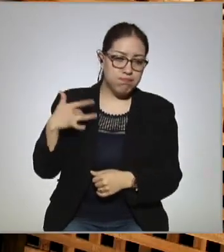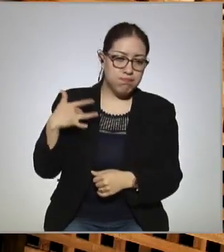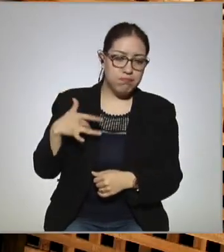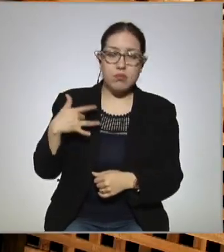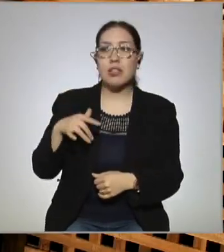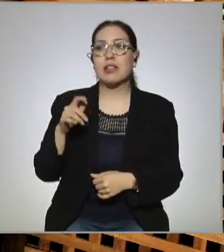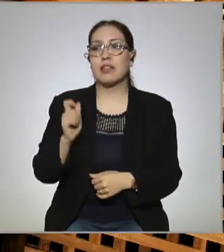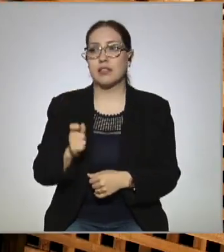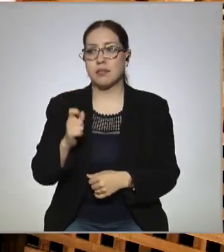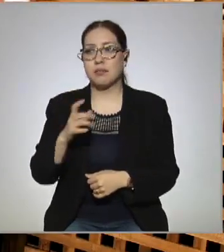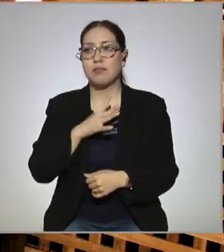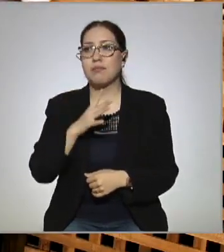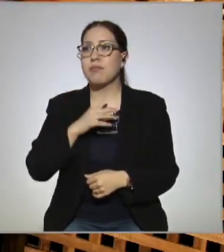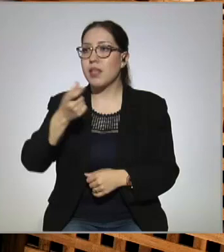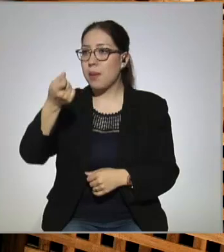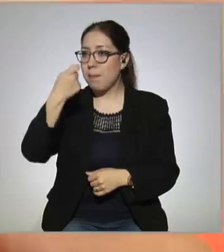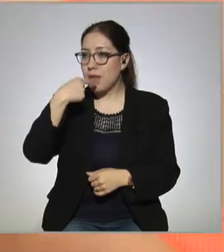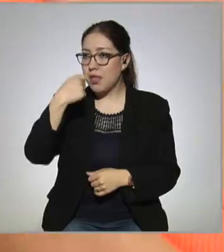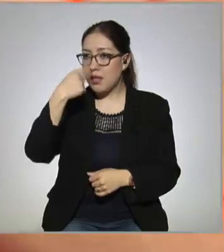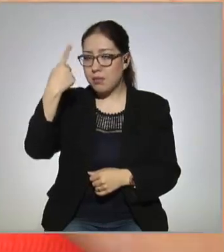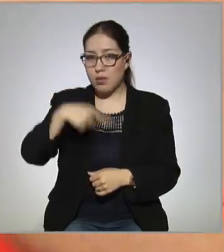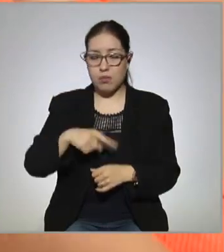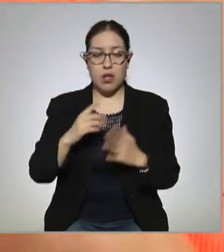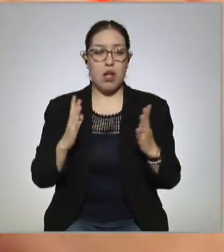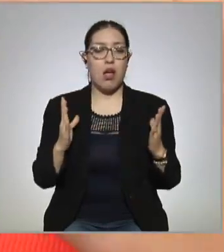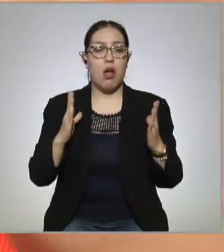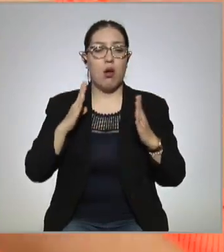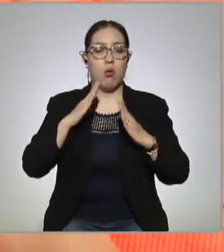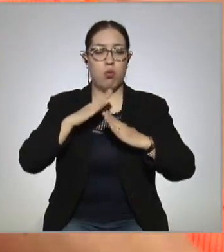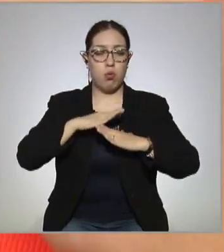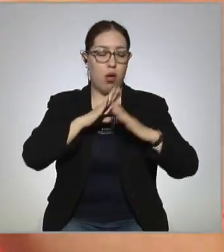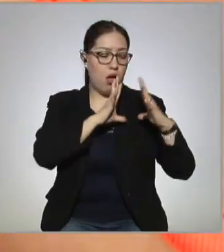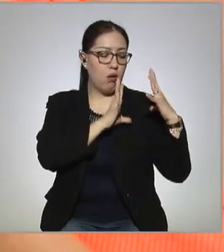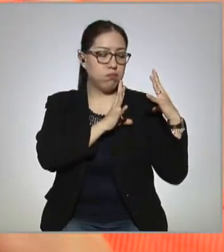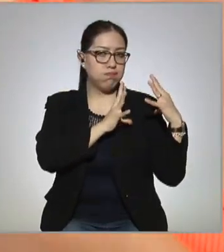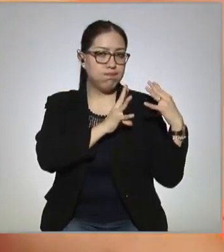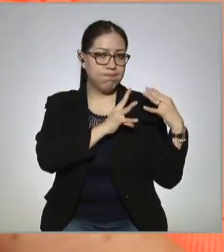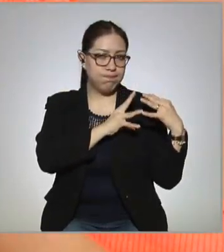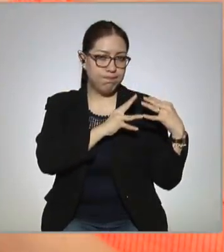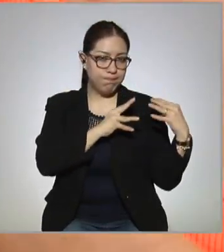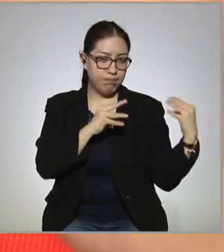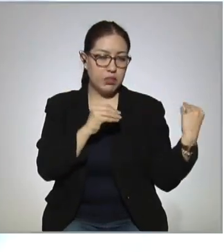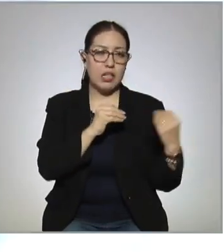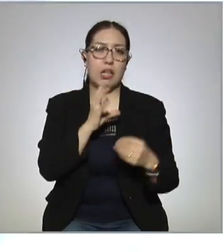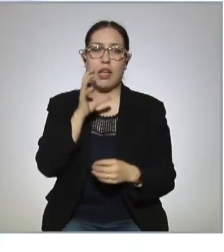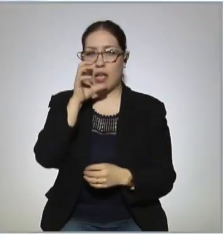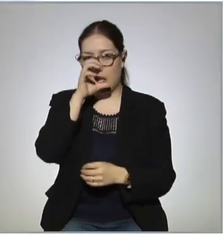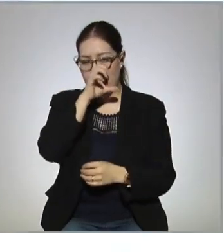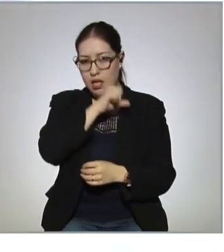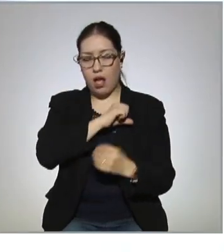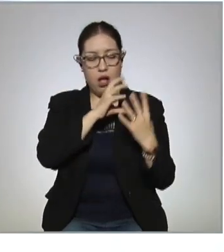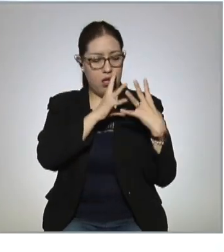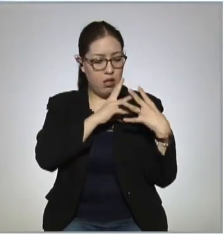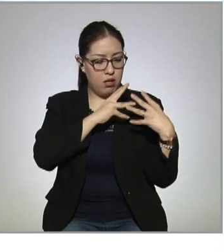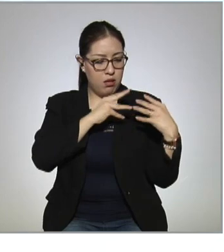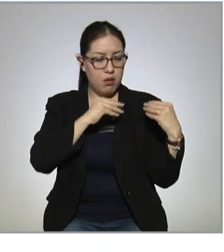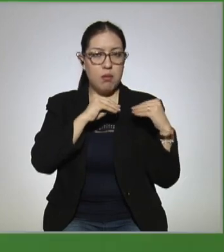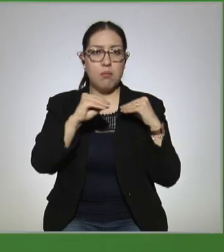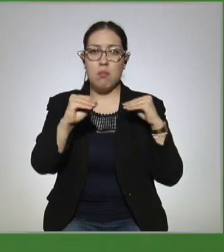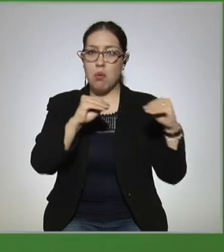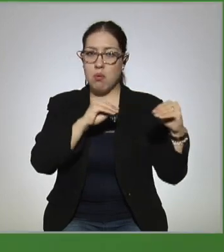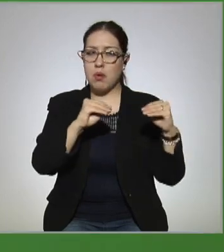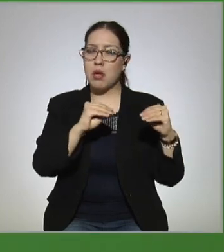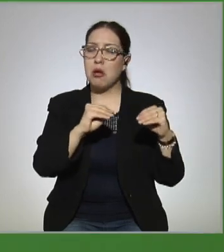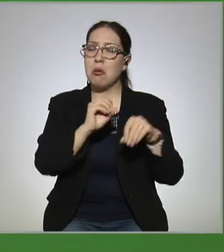básicamente en medicamentos desinflamatorios, relajantes musculares, calor local, reposo moderado.